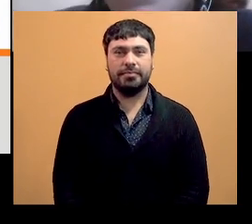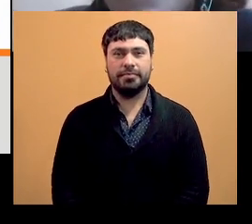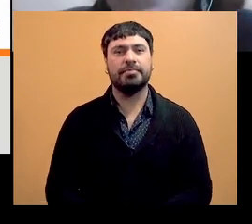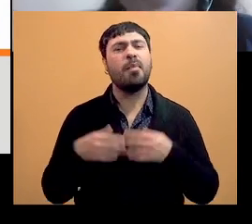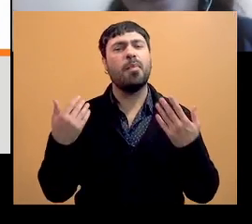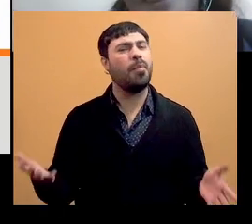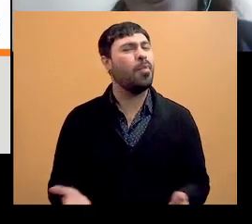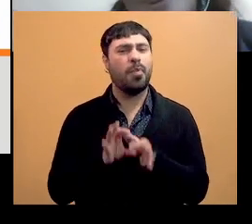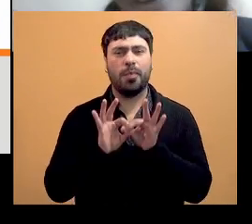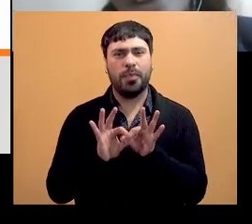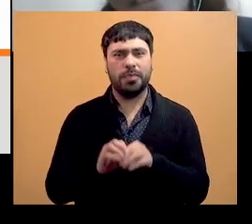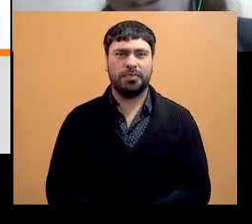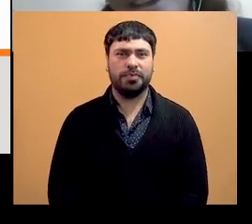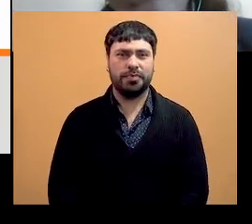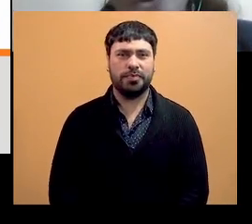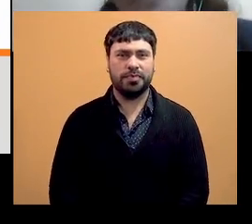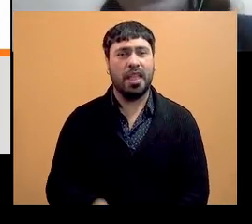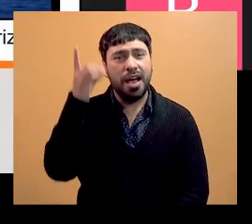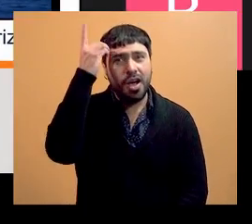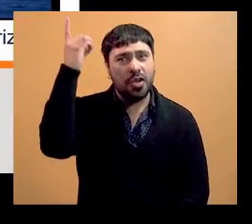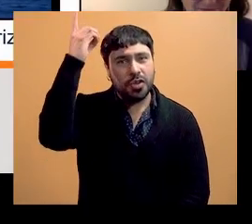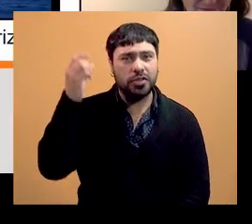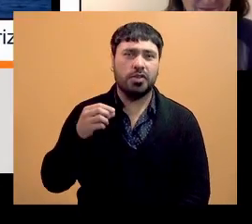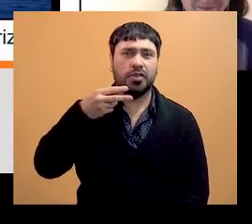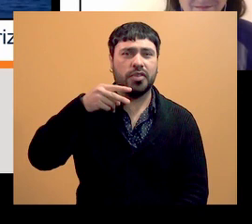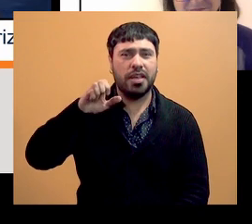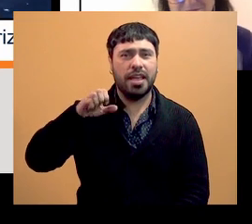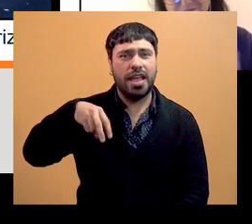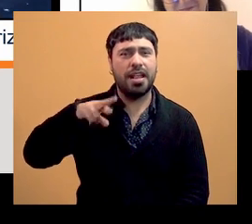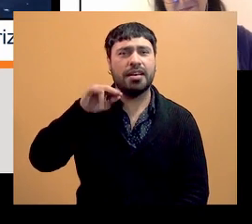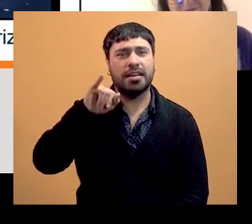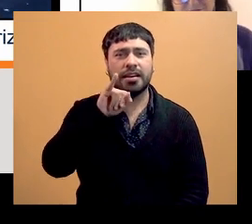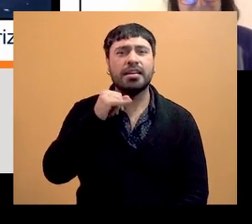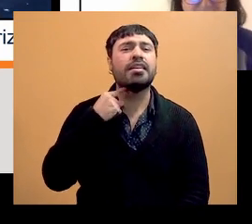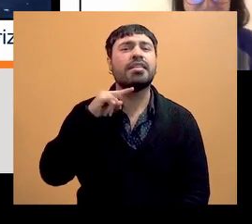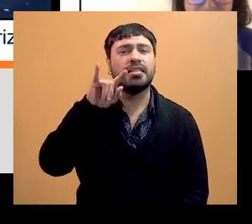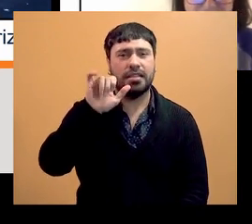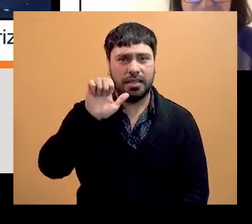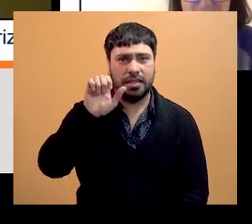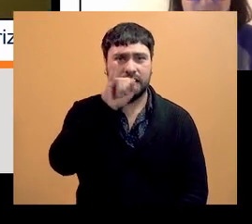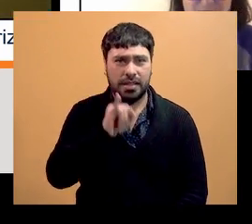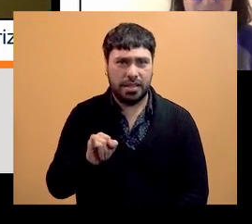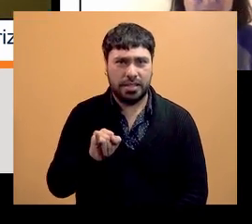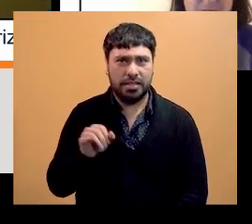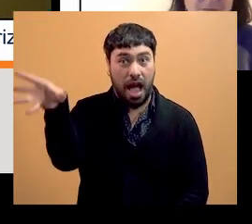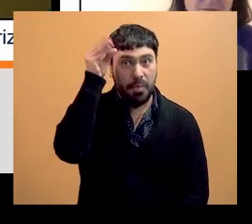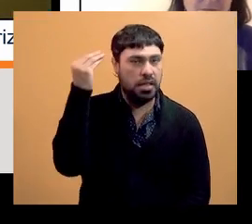Muchas gracias, doctor Enrique. La verdad es que muy motivante. Estamos todos súper, hemos aprendido